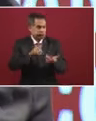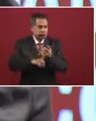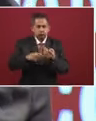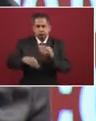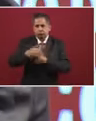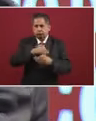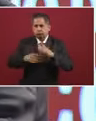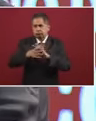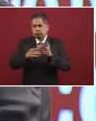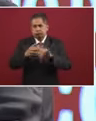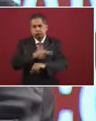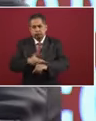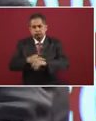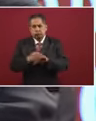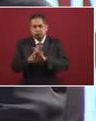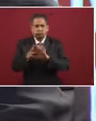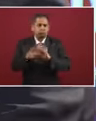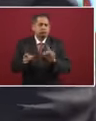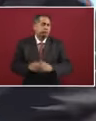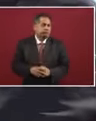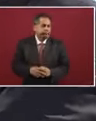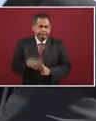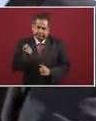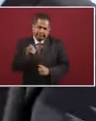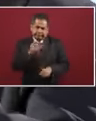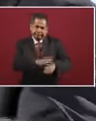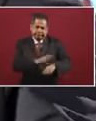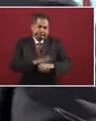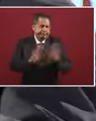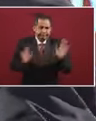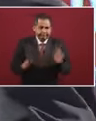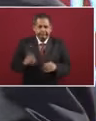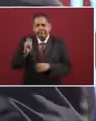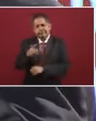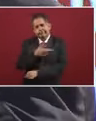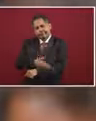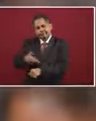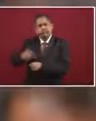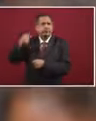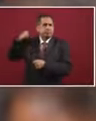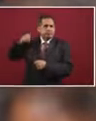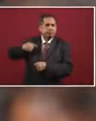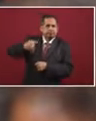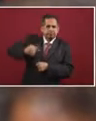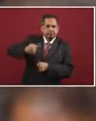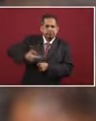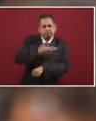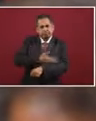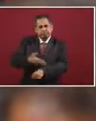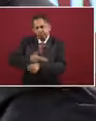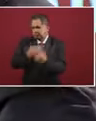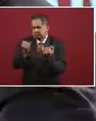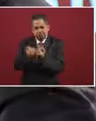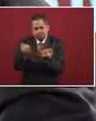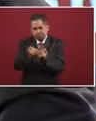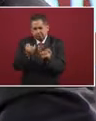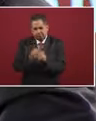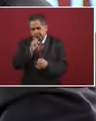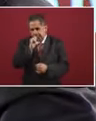esa alerta en su caso. Esto es lo que vamos a hacer, es el procedimiento que hemos seguido en todos los casos en lo que va este año.